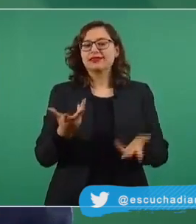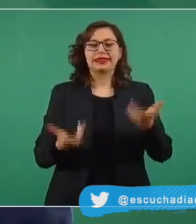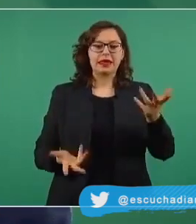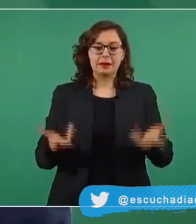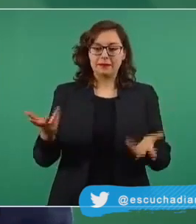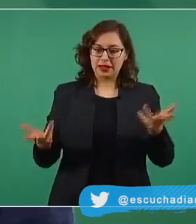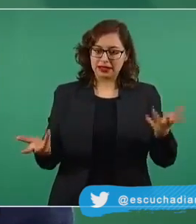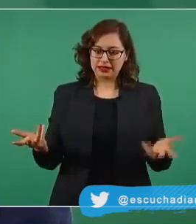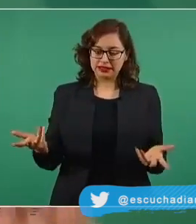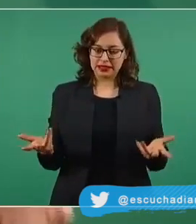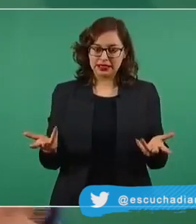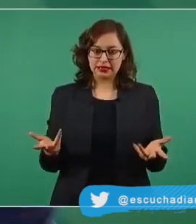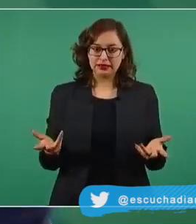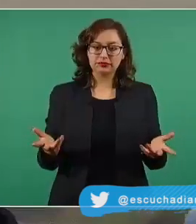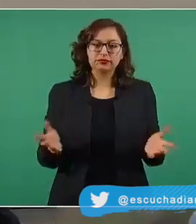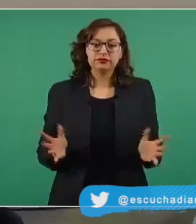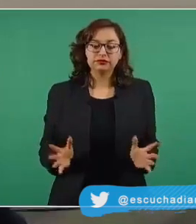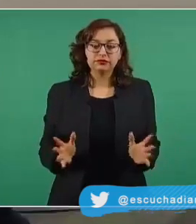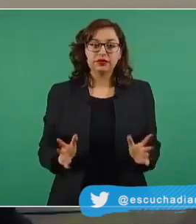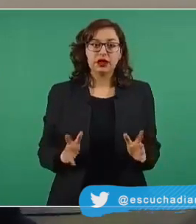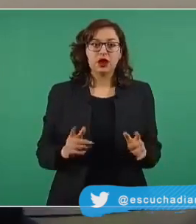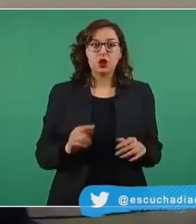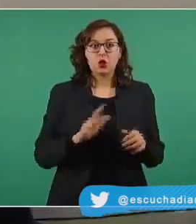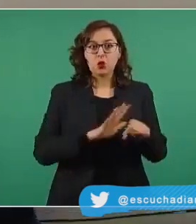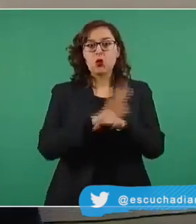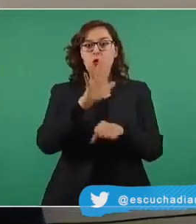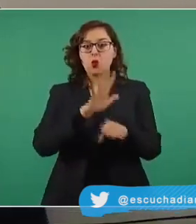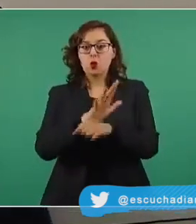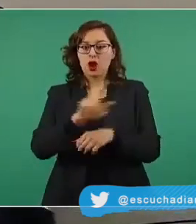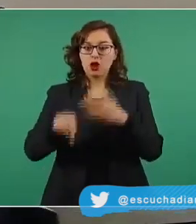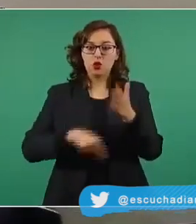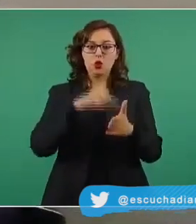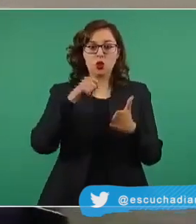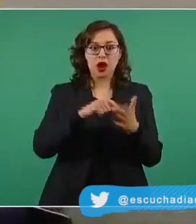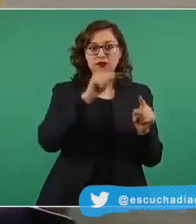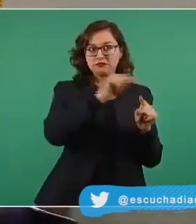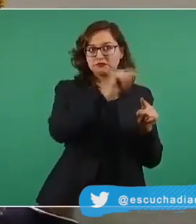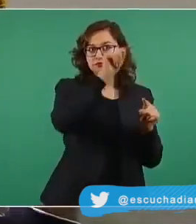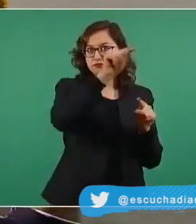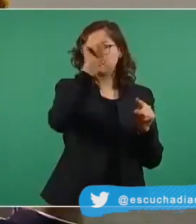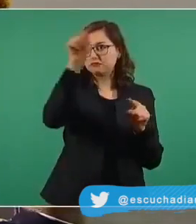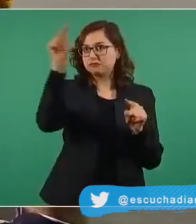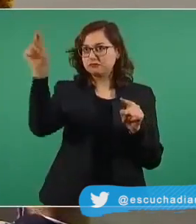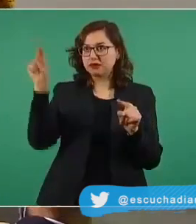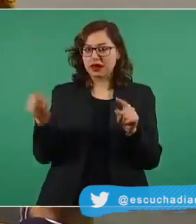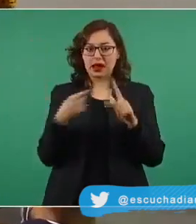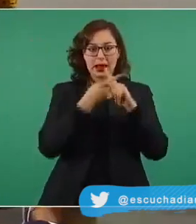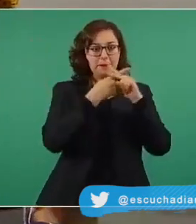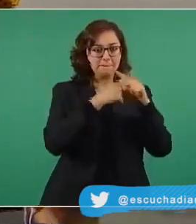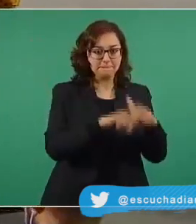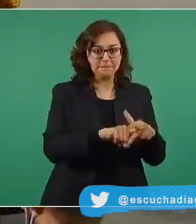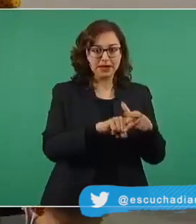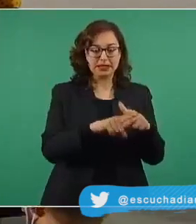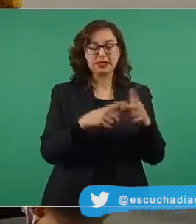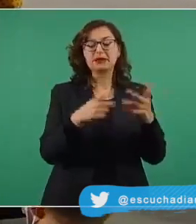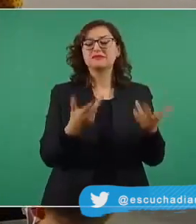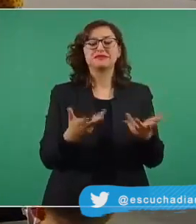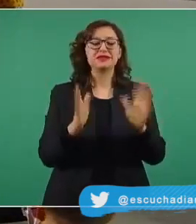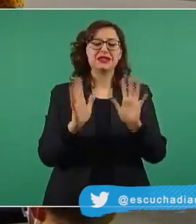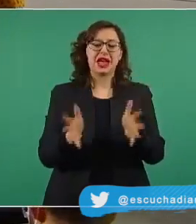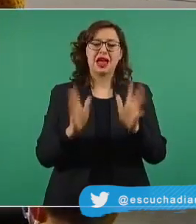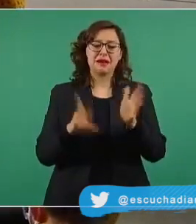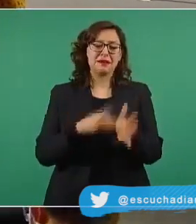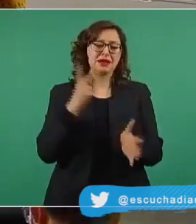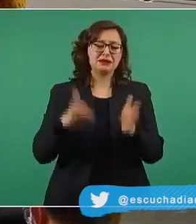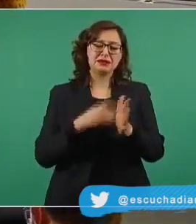68.539 casos activos, 5.805 casos menos que ayer. Se reporta un descenso de 26% en el